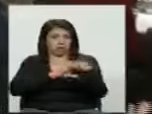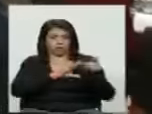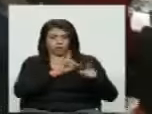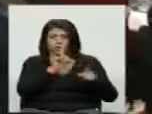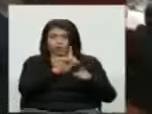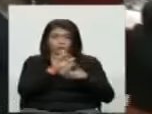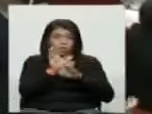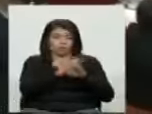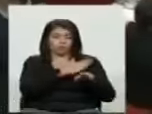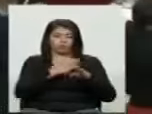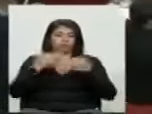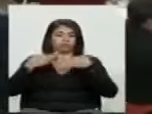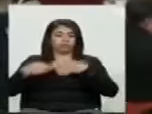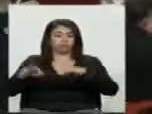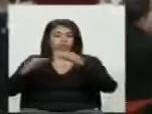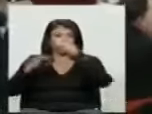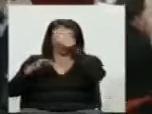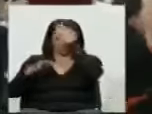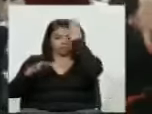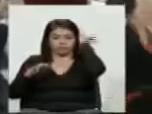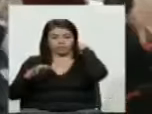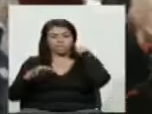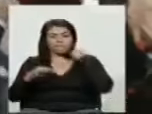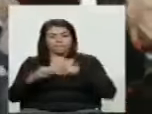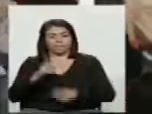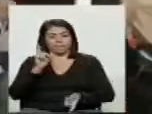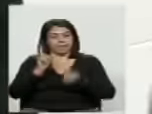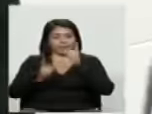normal. A veces